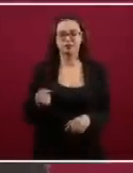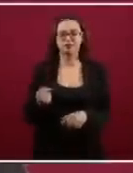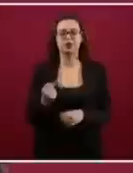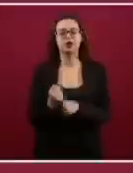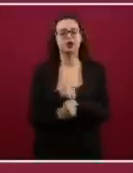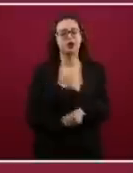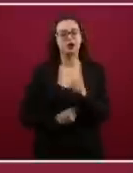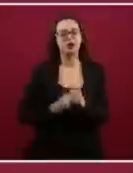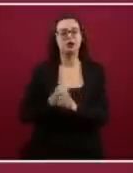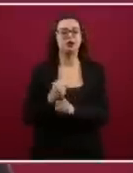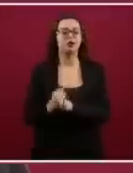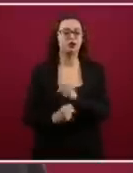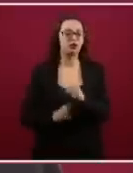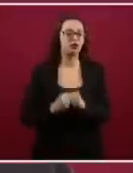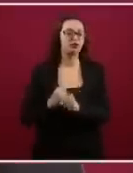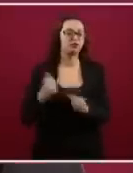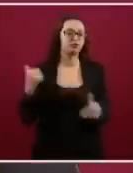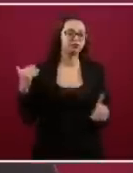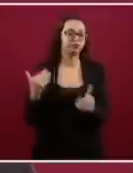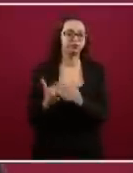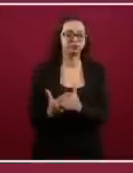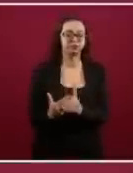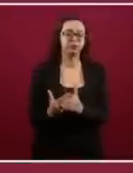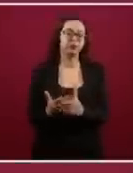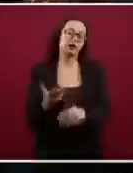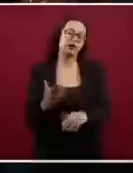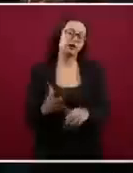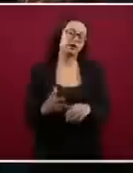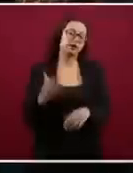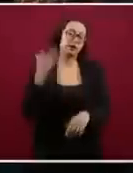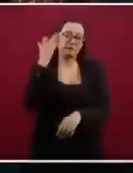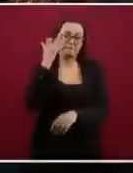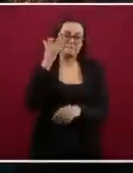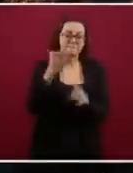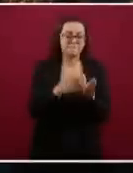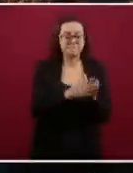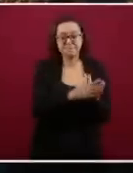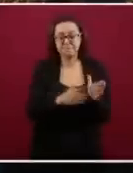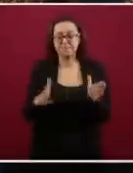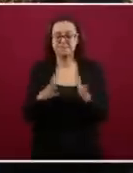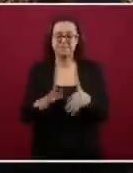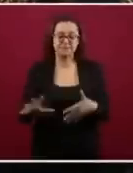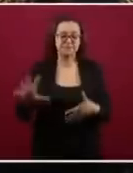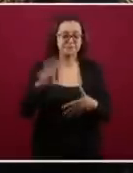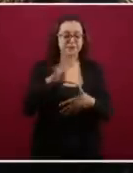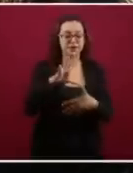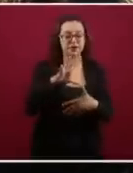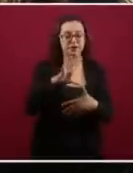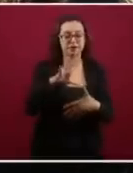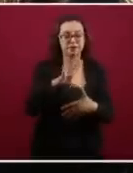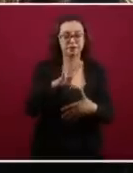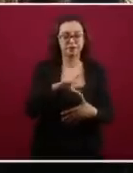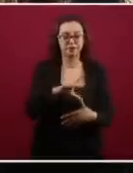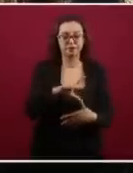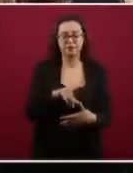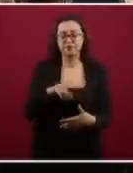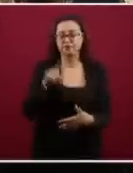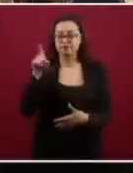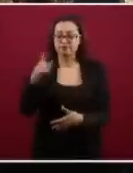durante la invasión, en este caso la